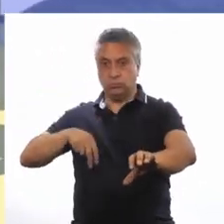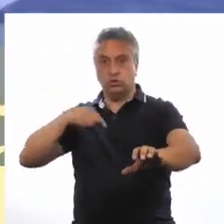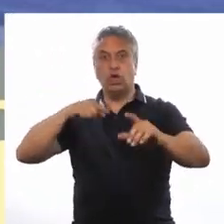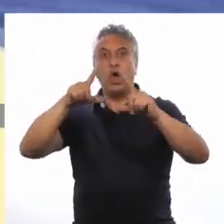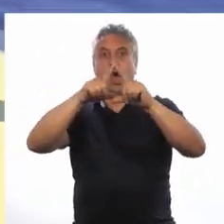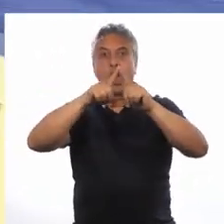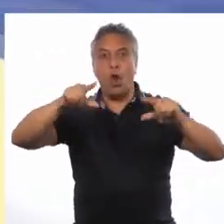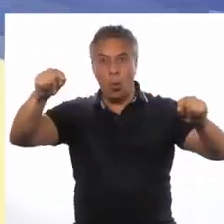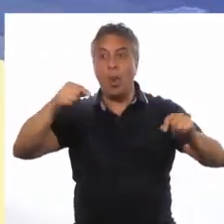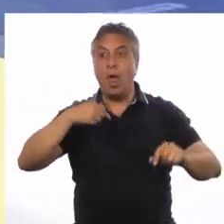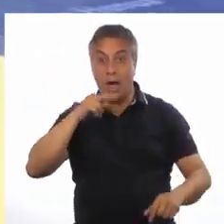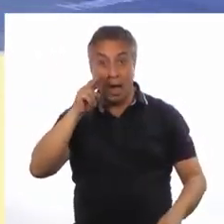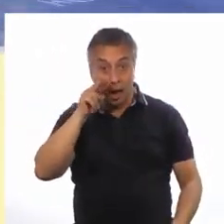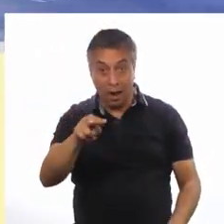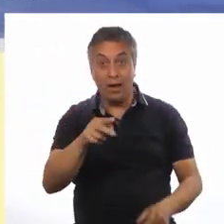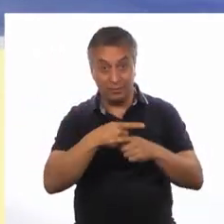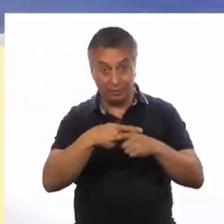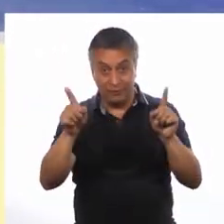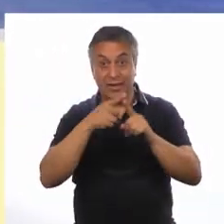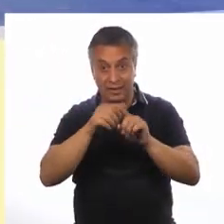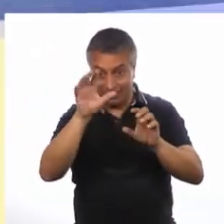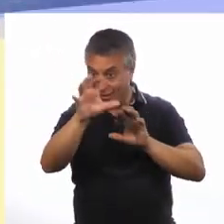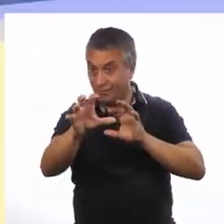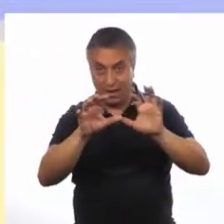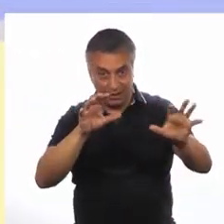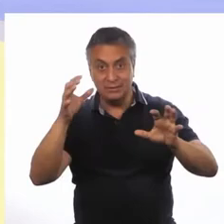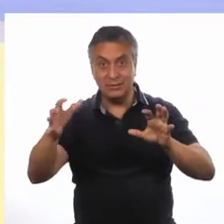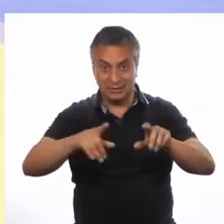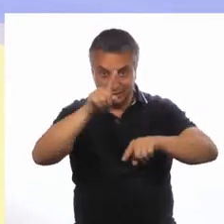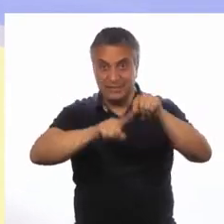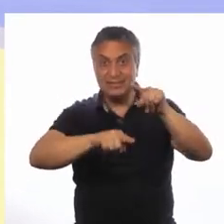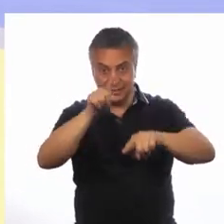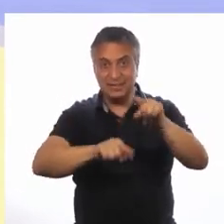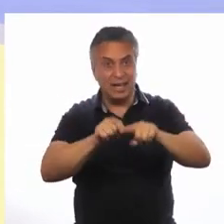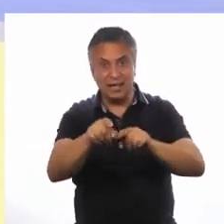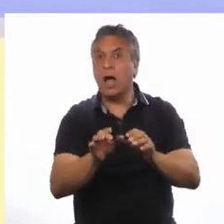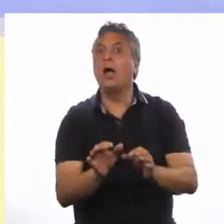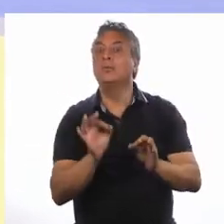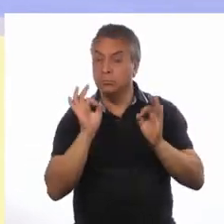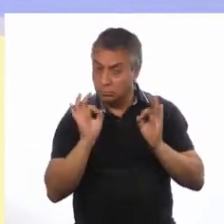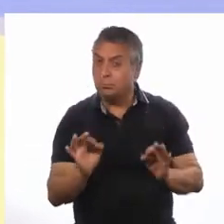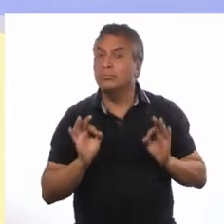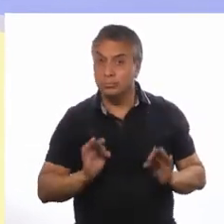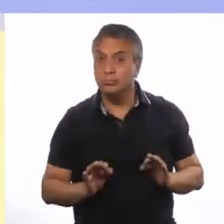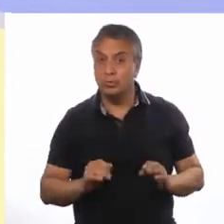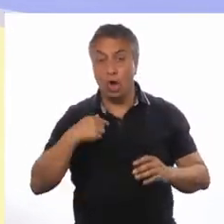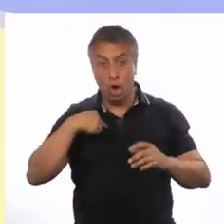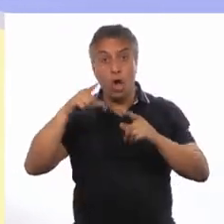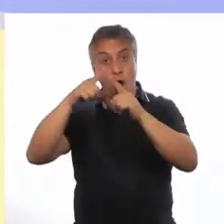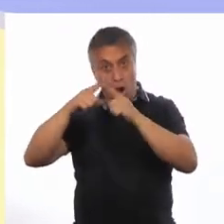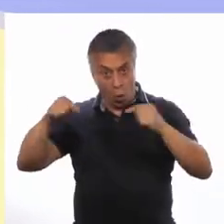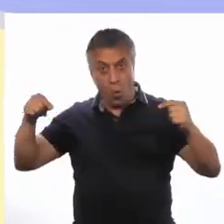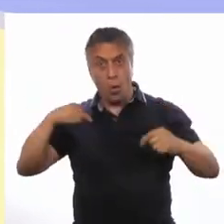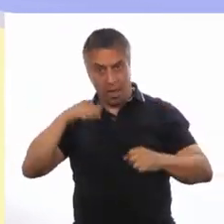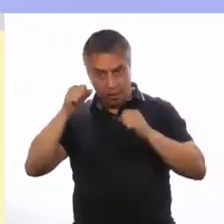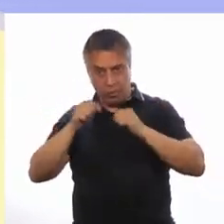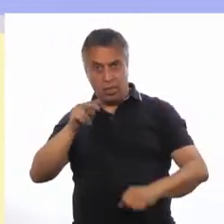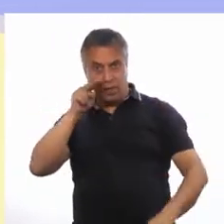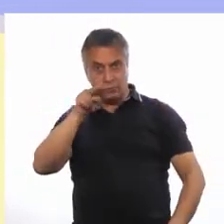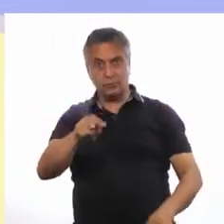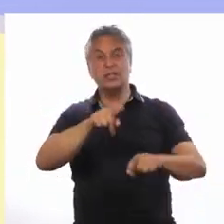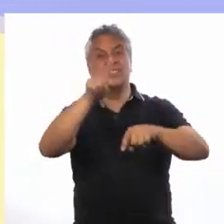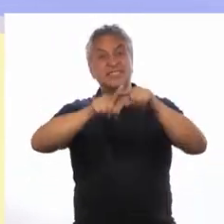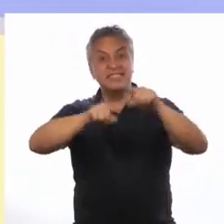zonas iluminadas. Podemos ver fases de Tierra. Exactamente. Desde la luna podemos tener Tierra llena,